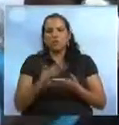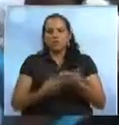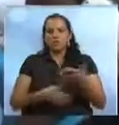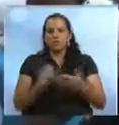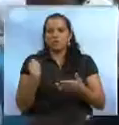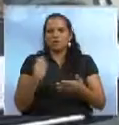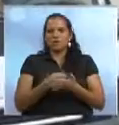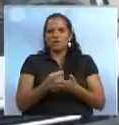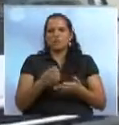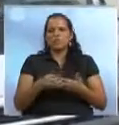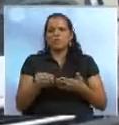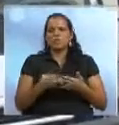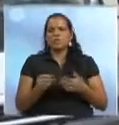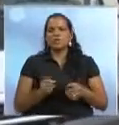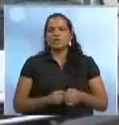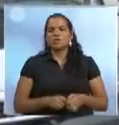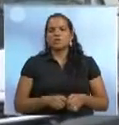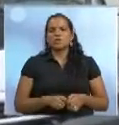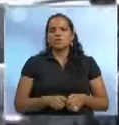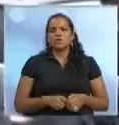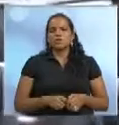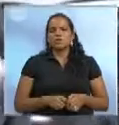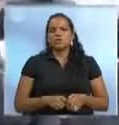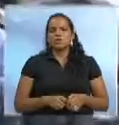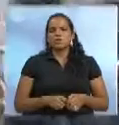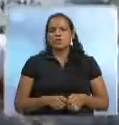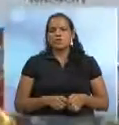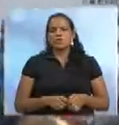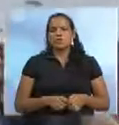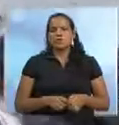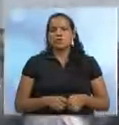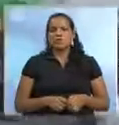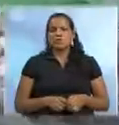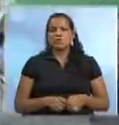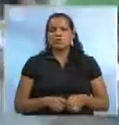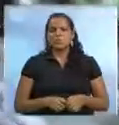den en efectivo. Con imágenes de Daniel Pérez, Andrea Chere, Telecosta.